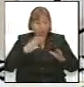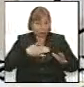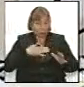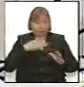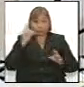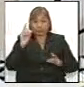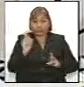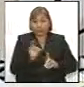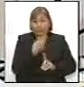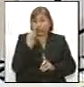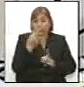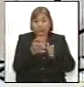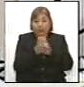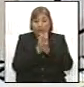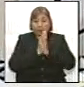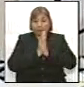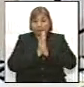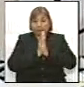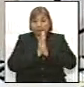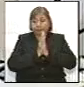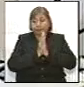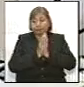sido el primero en solicitarlo.